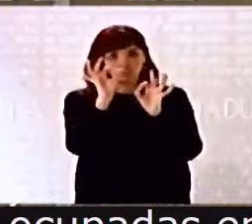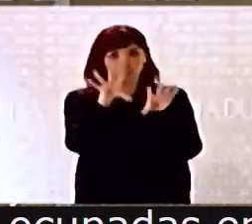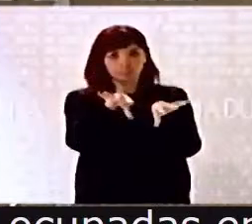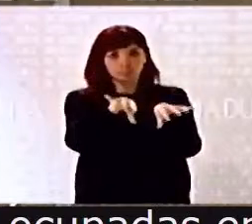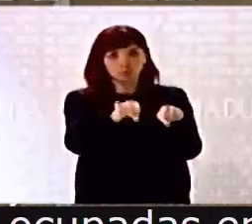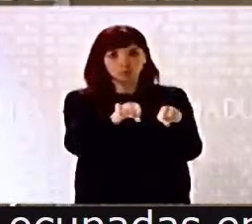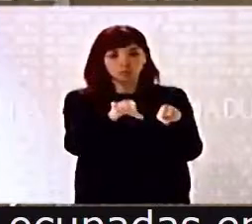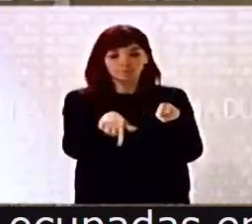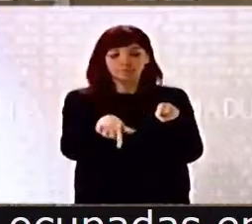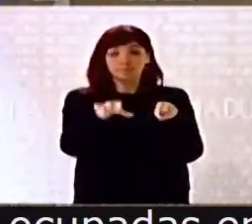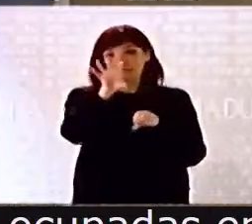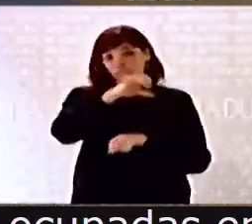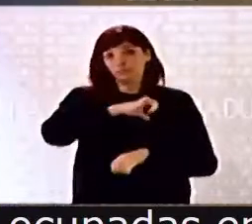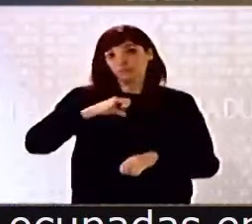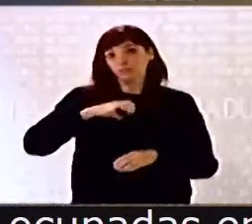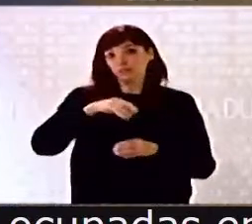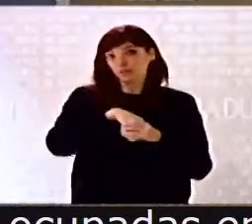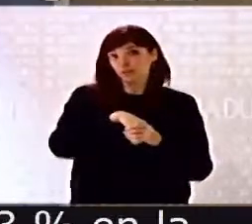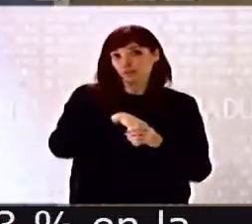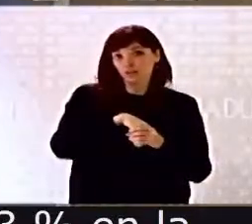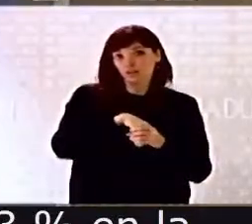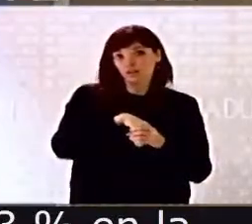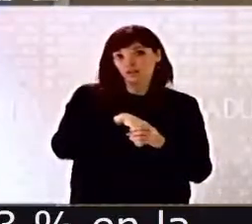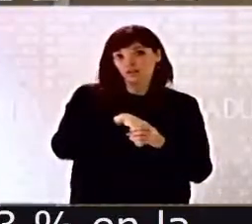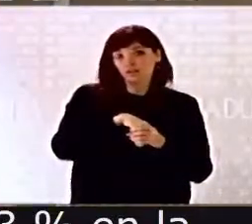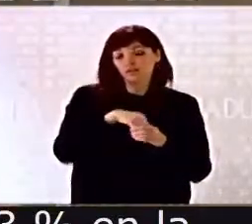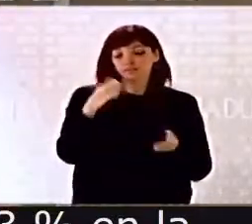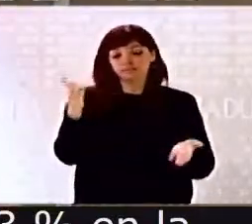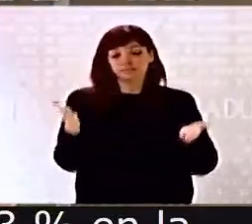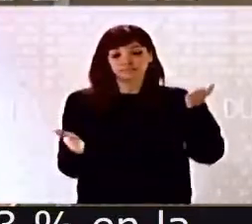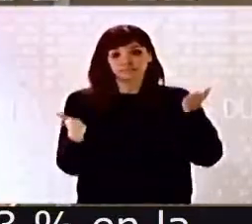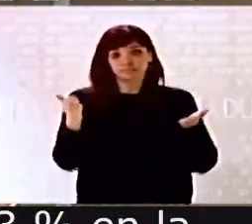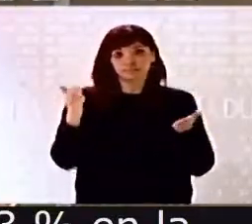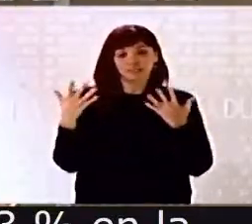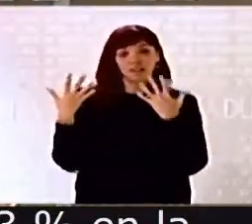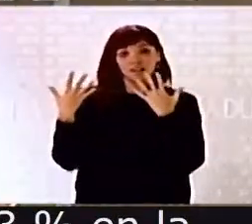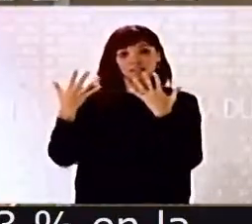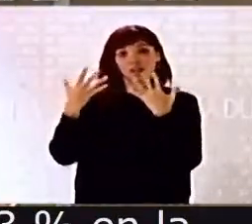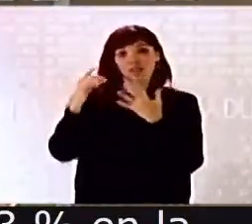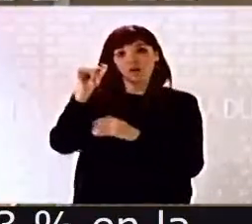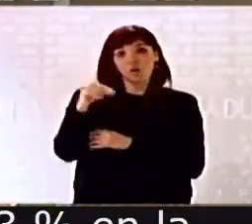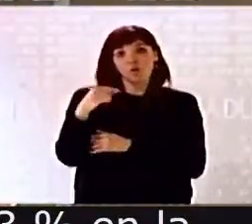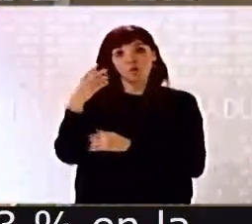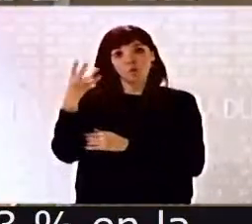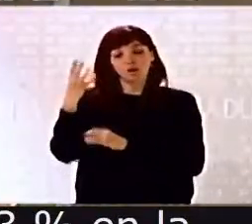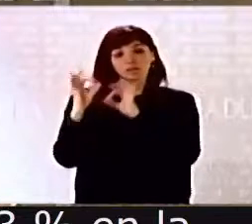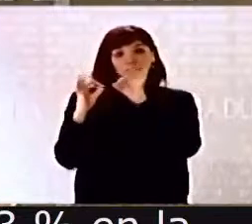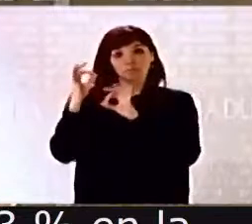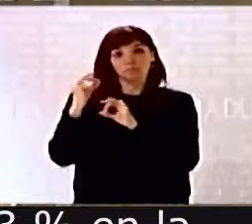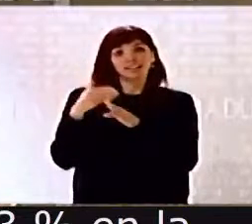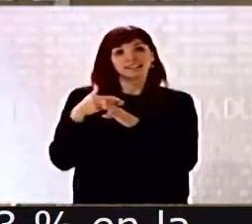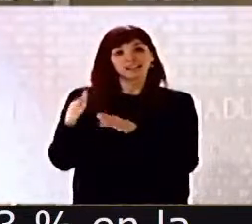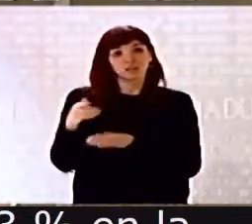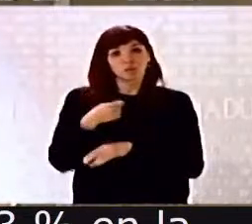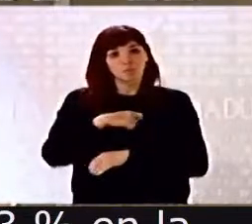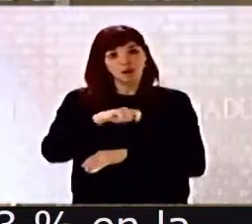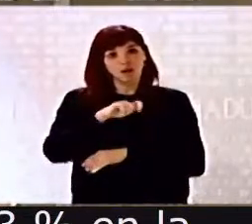en la comunidad autónoma, frente al 10,4% de la media del país.